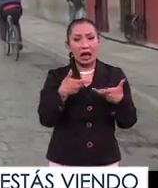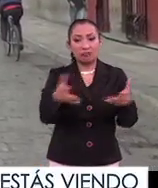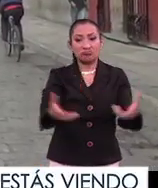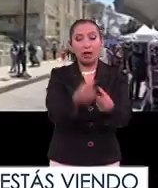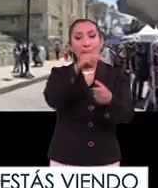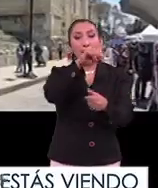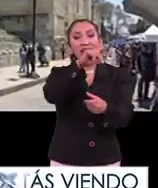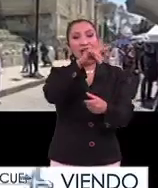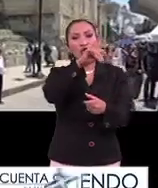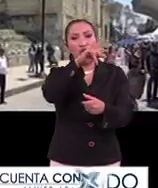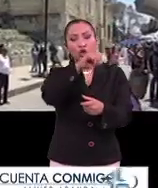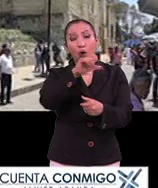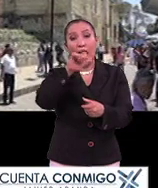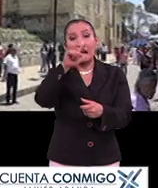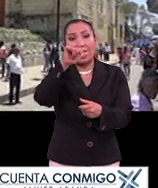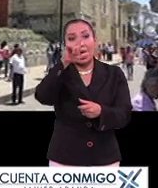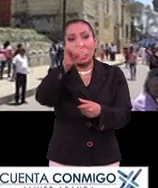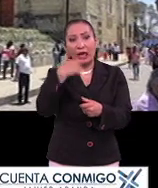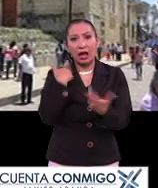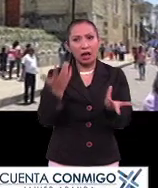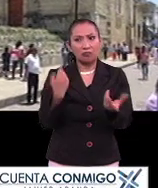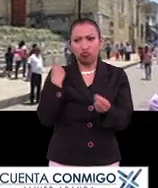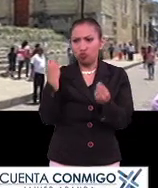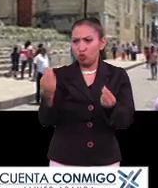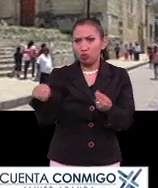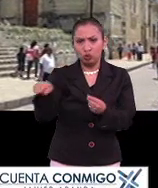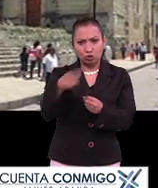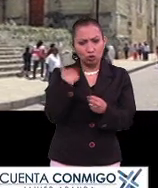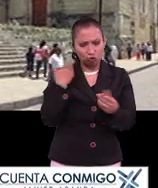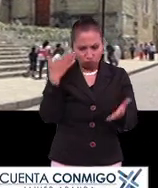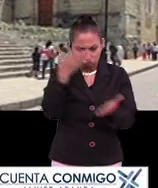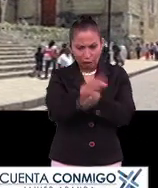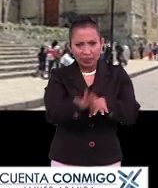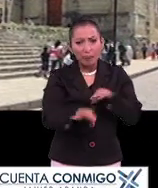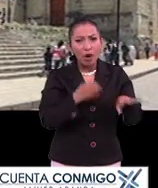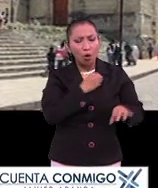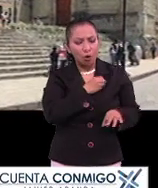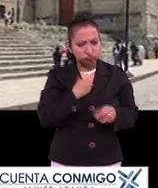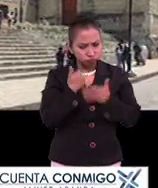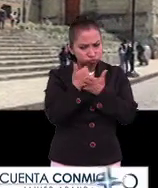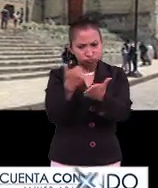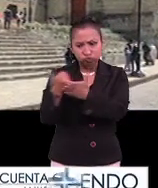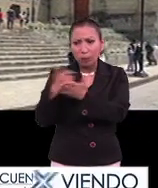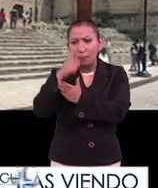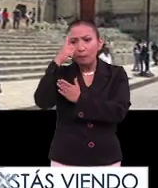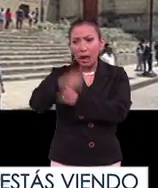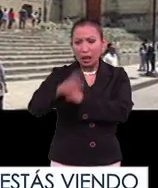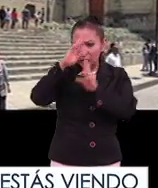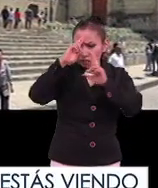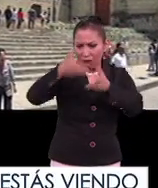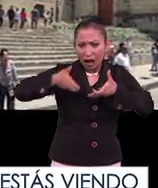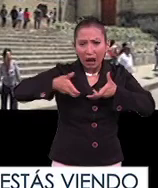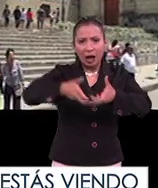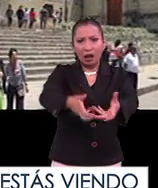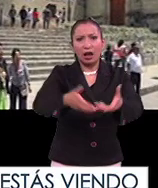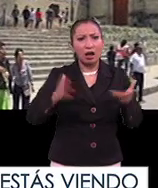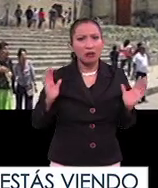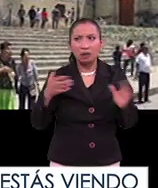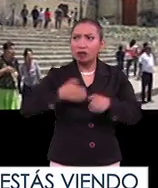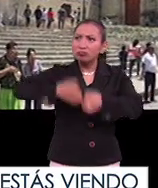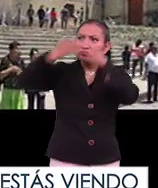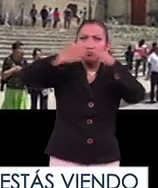de Macedonio Alcalá, que ha habido mucho de su trabajo y de su compromiso para que se respete